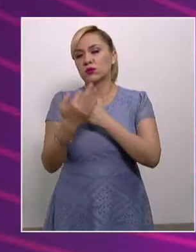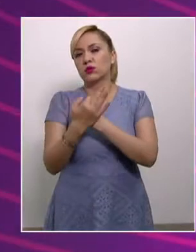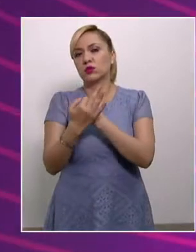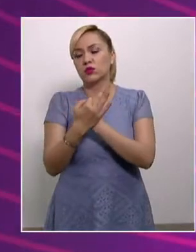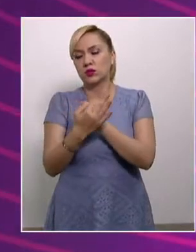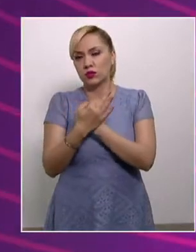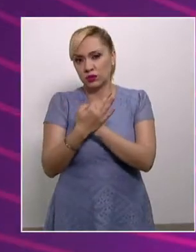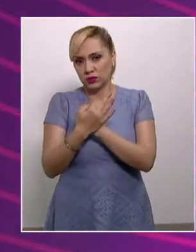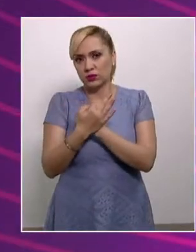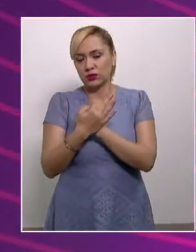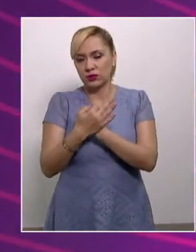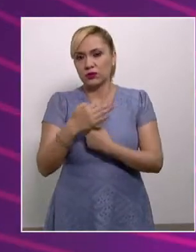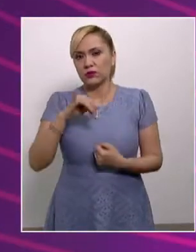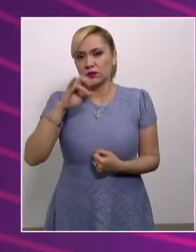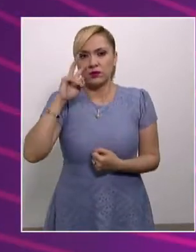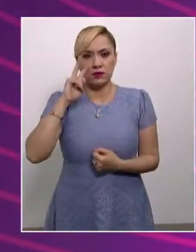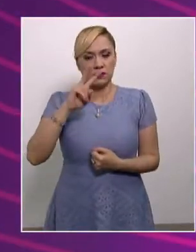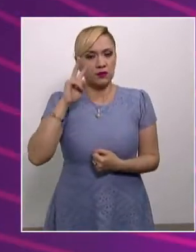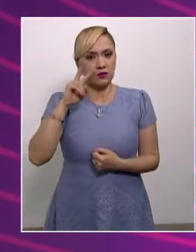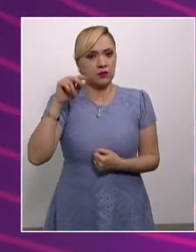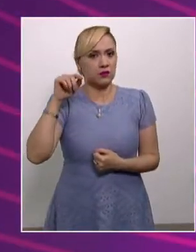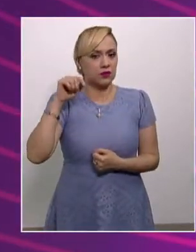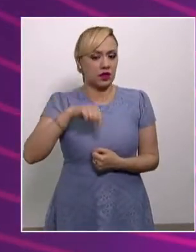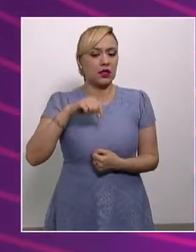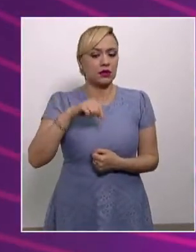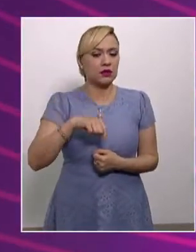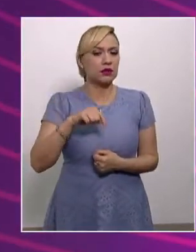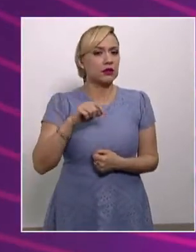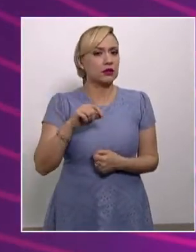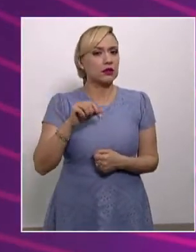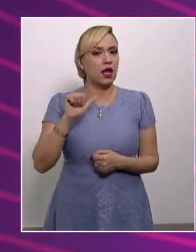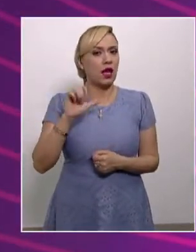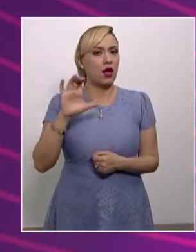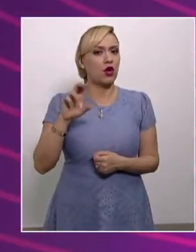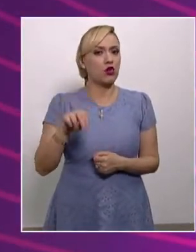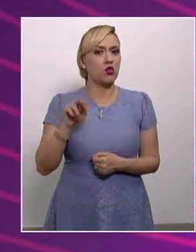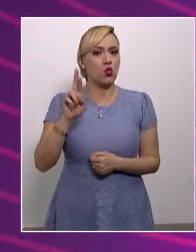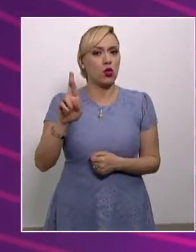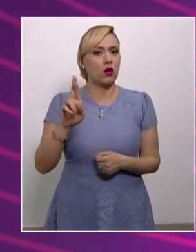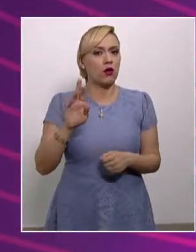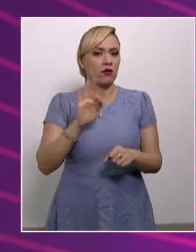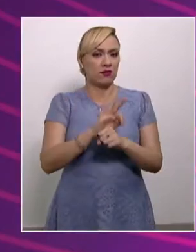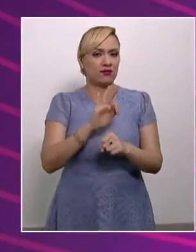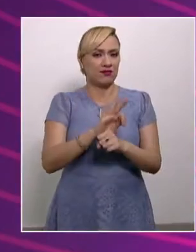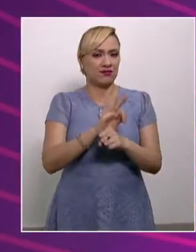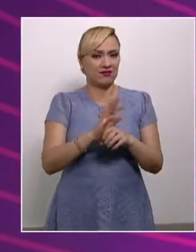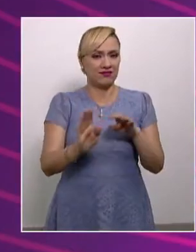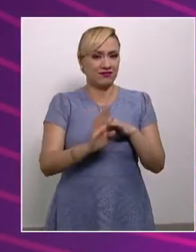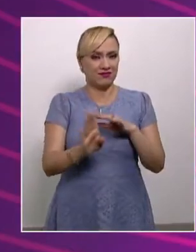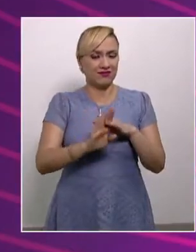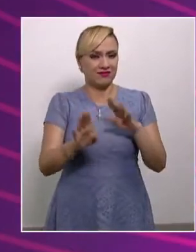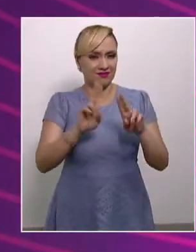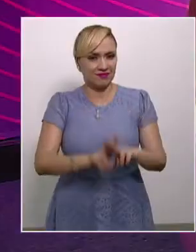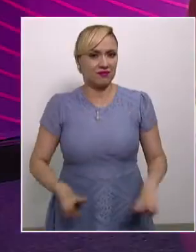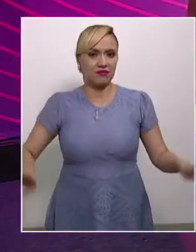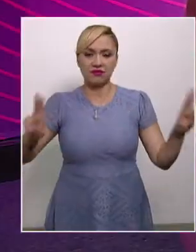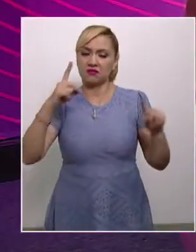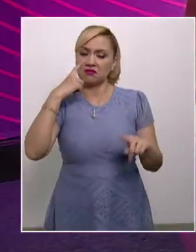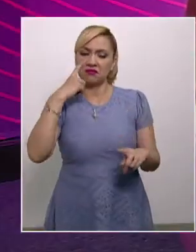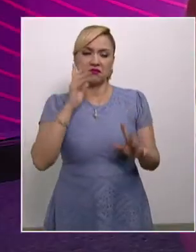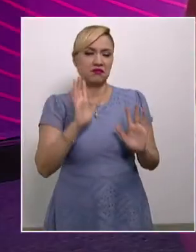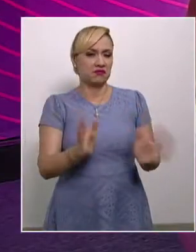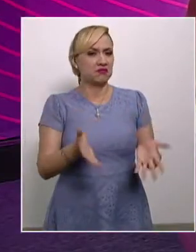quienes están en esas situaciones, y lo vemos en ACNUR desde hace ya varios años, ¿no? En tendencia pues muy clara,